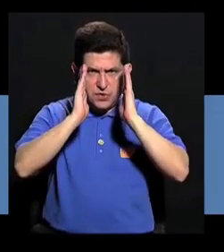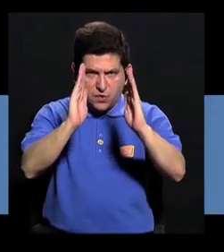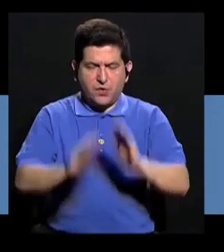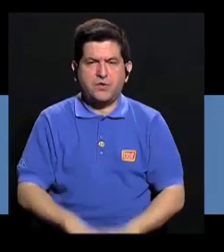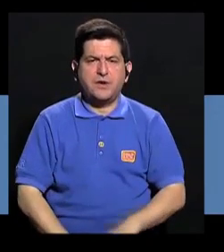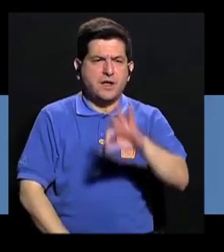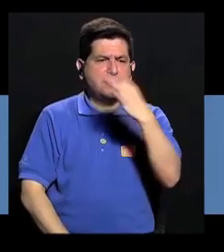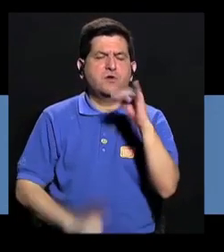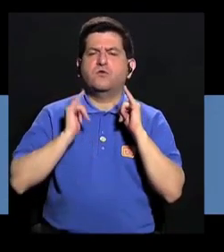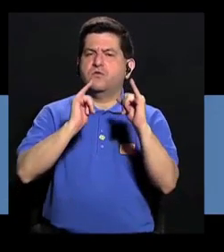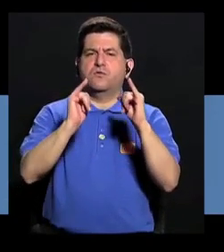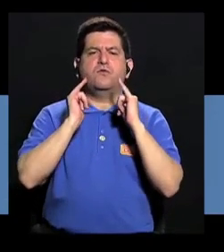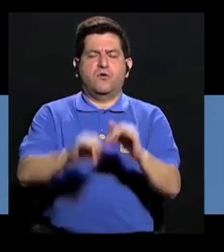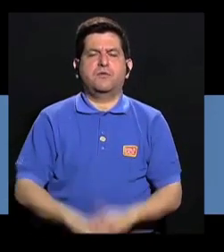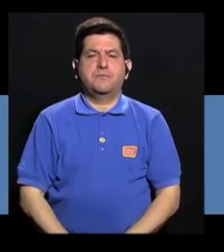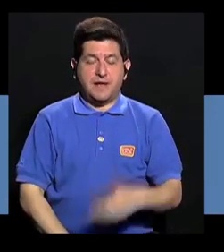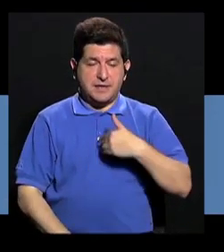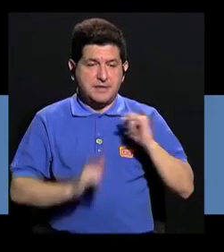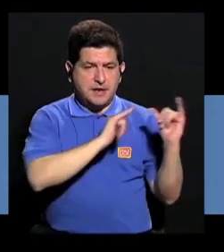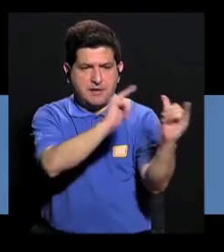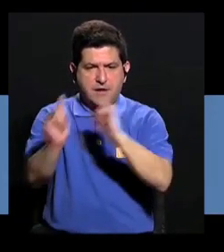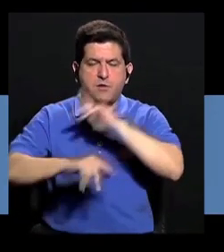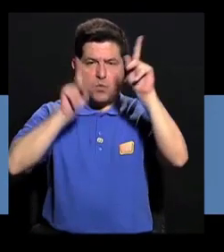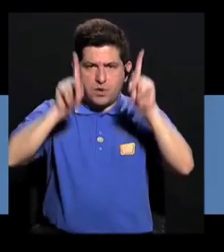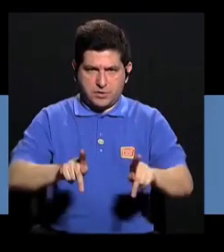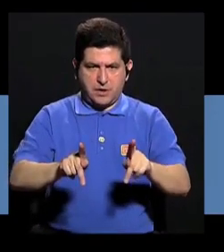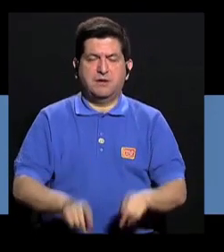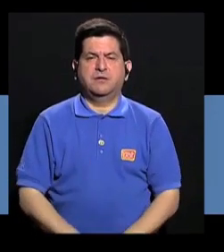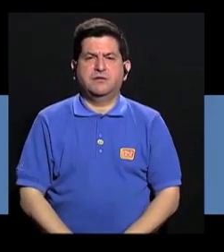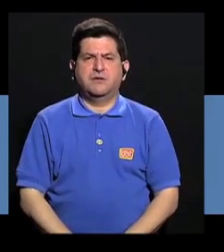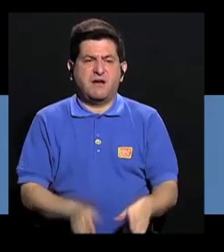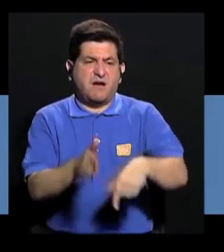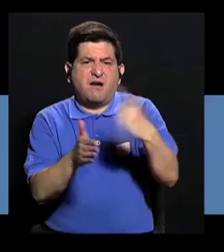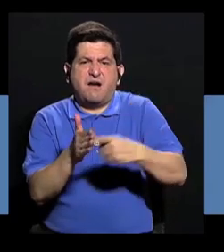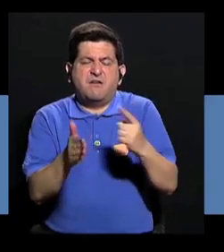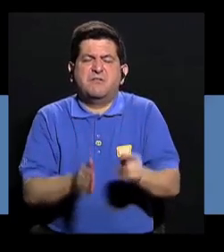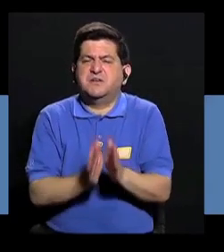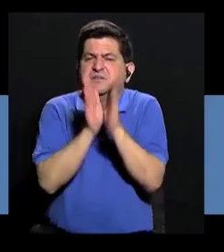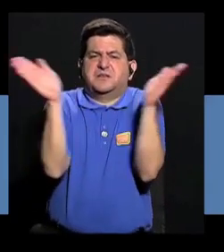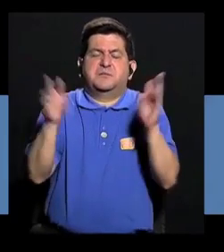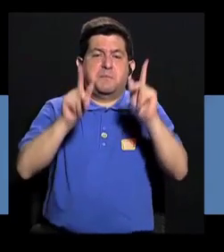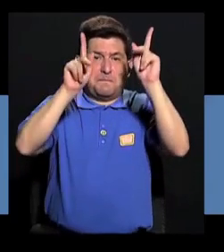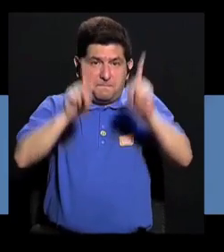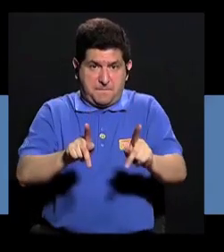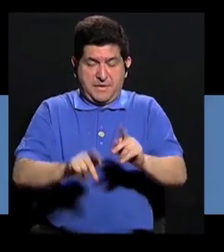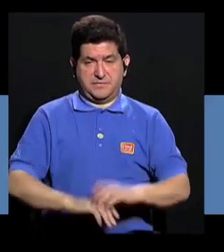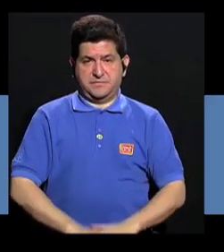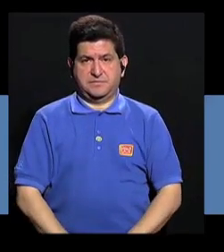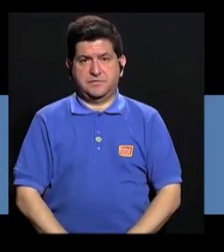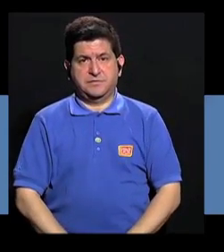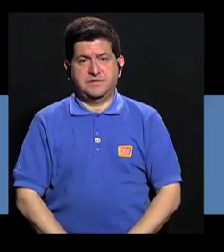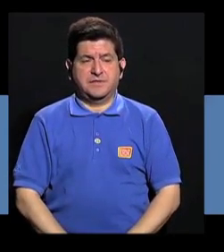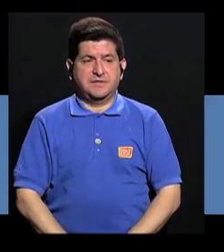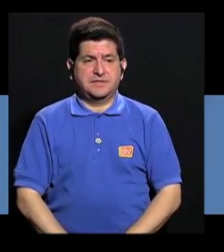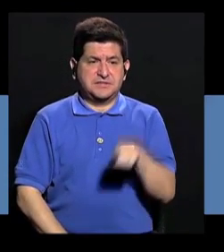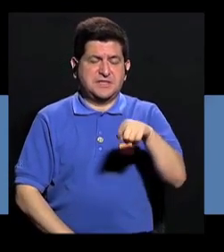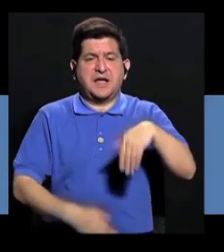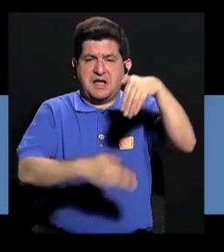seamos tratados de una manera igual. O sea, que haya igualdad entre las personas. Porque muchas veces por lo general las personas entran en